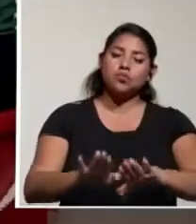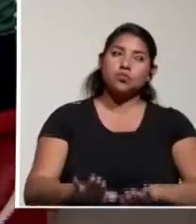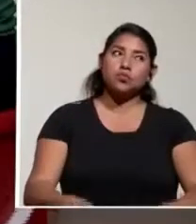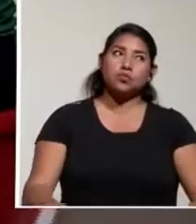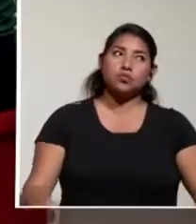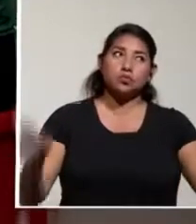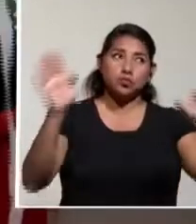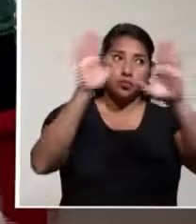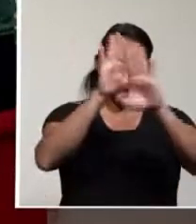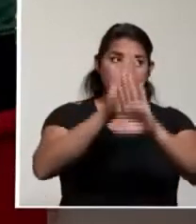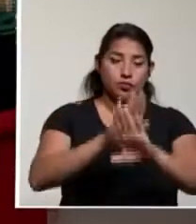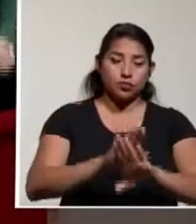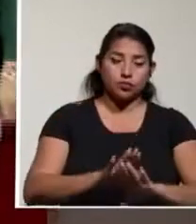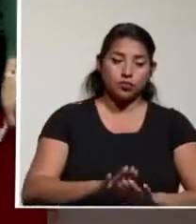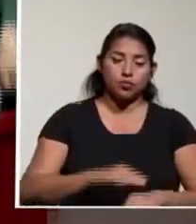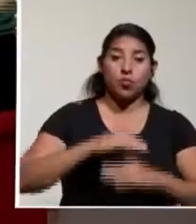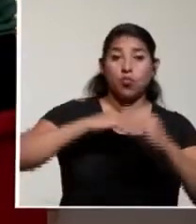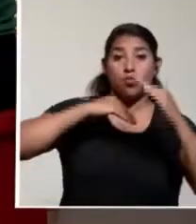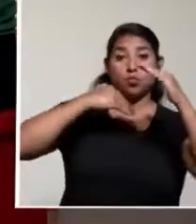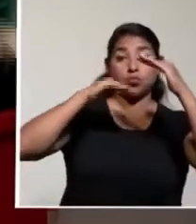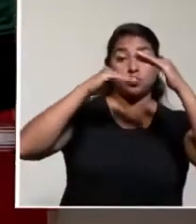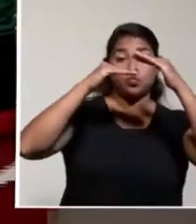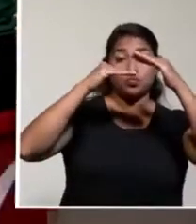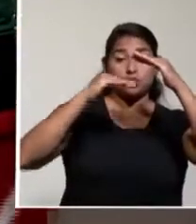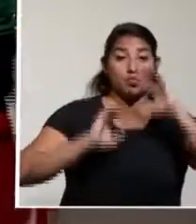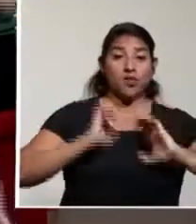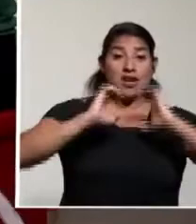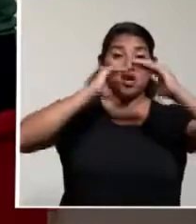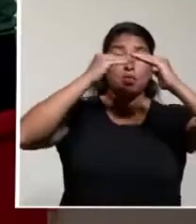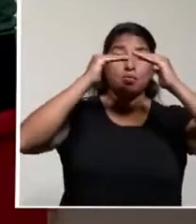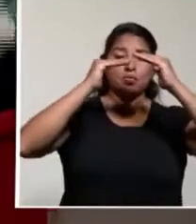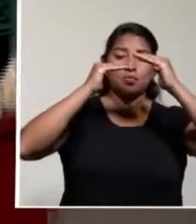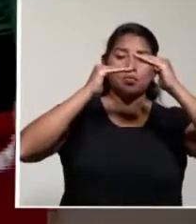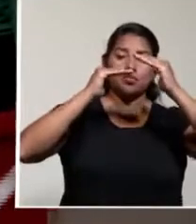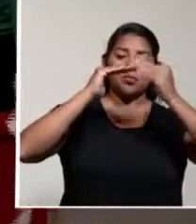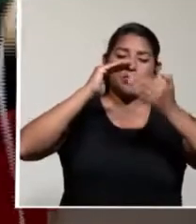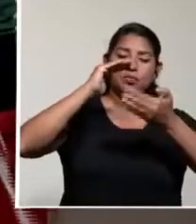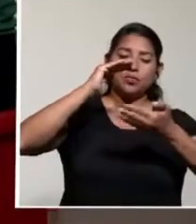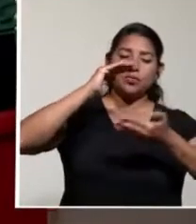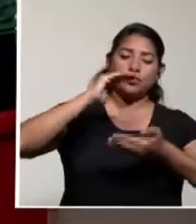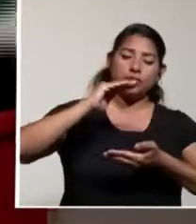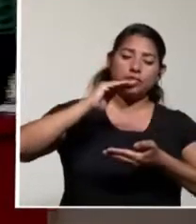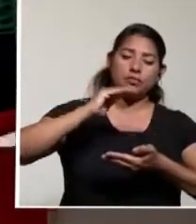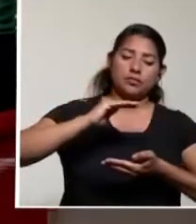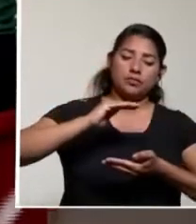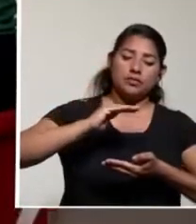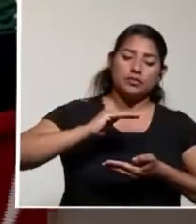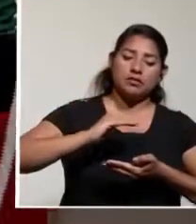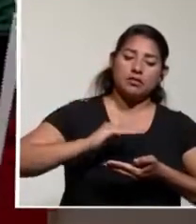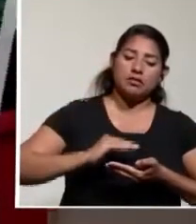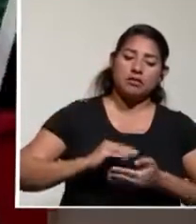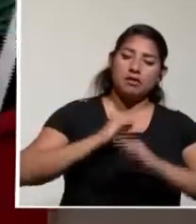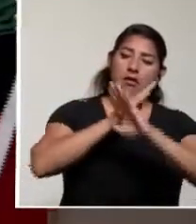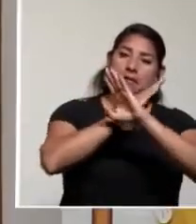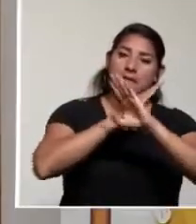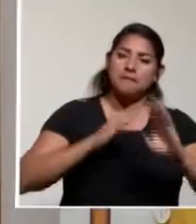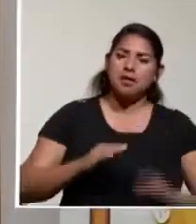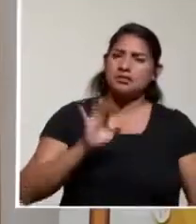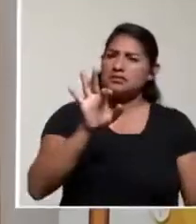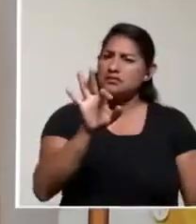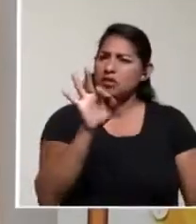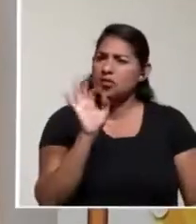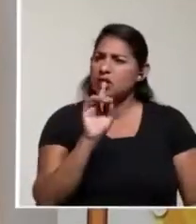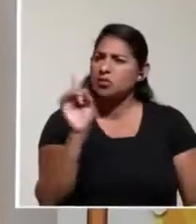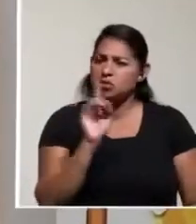nuestros niveles de energía. Vamos encontrando la paz que primero la encontramos